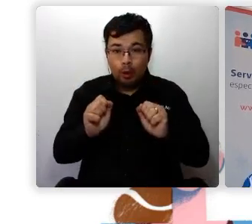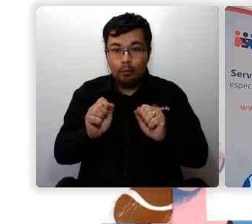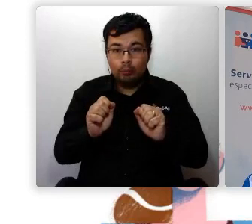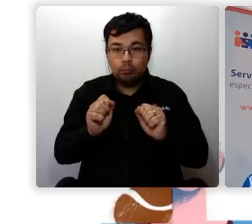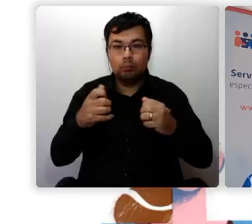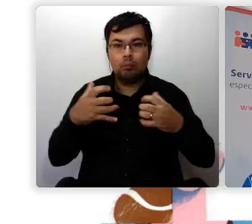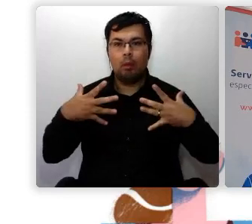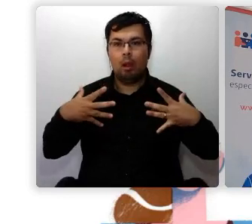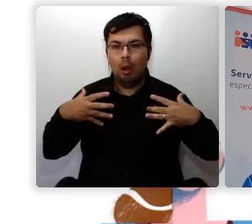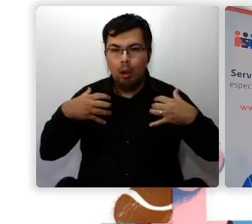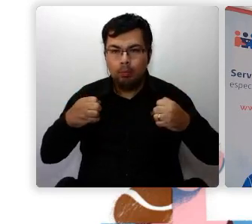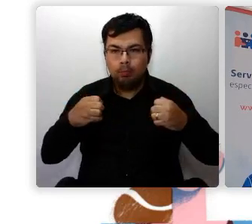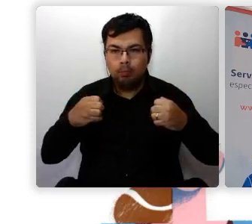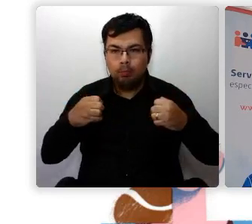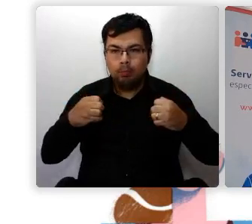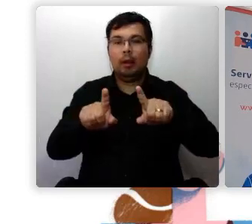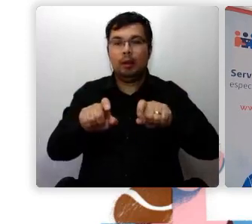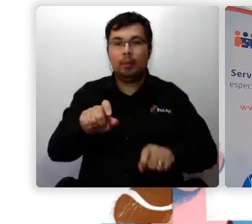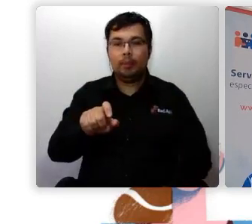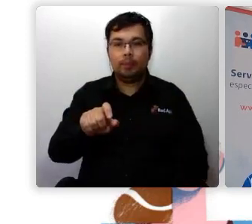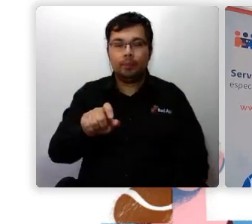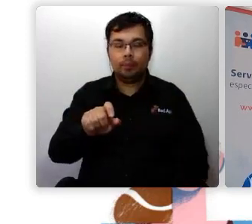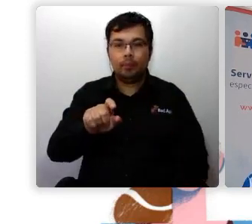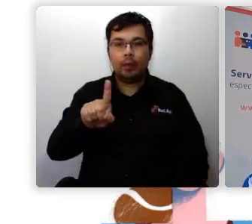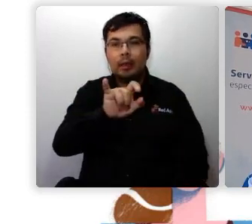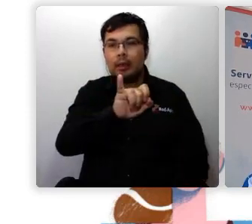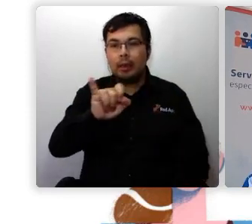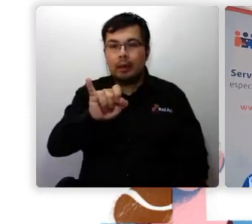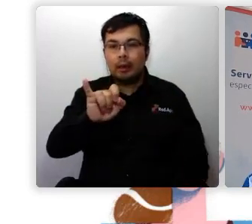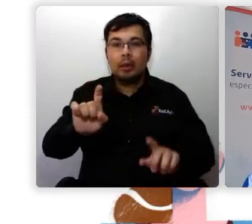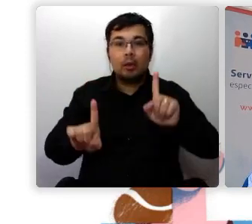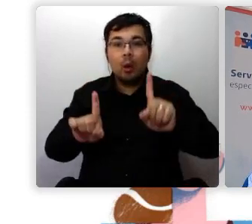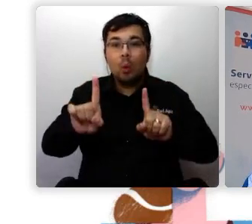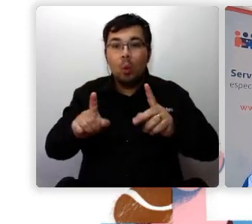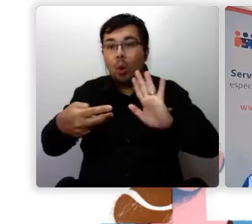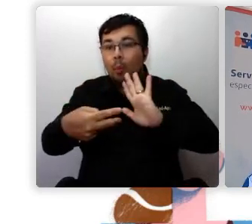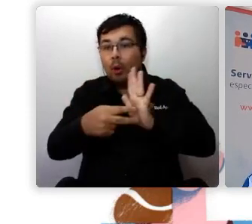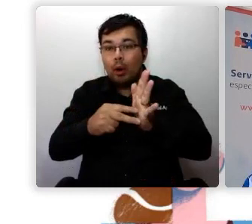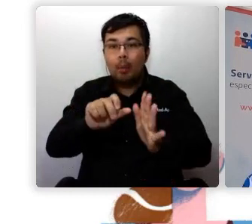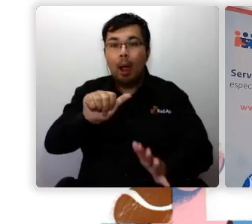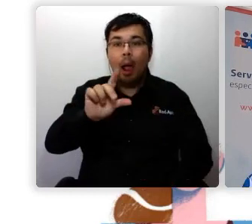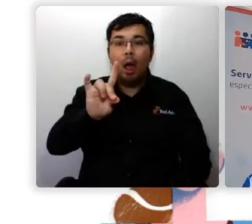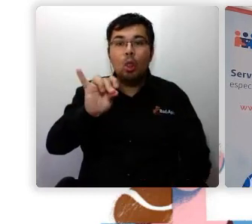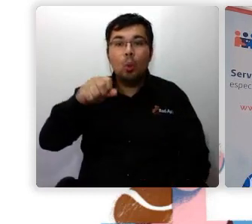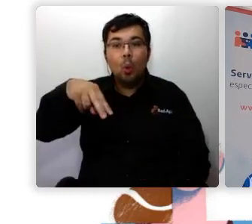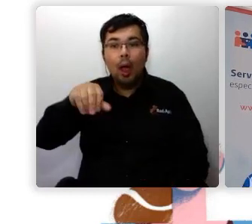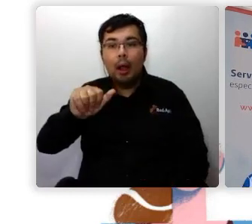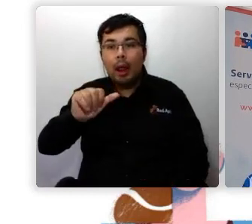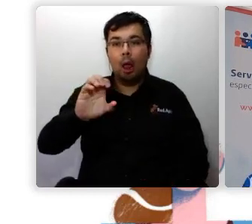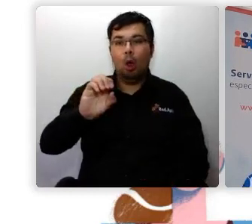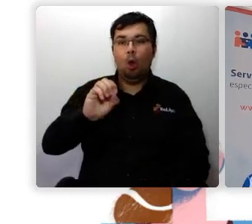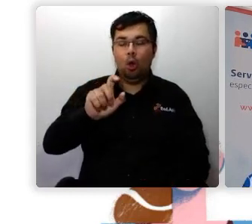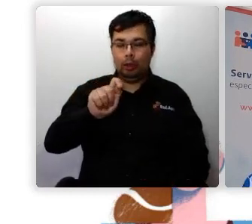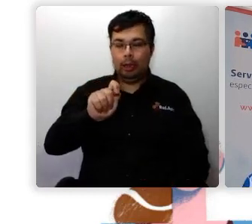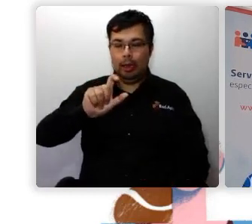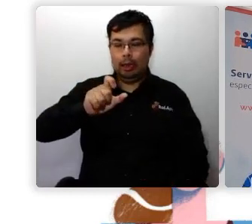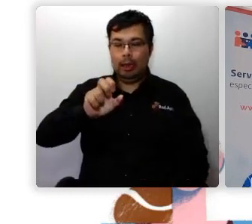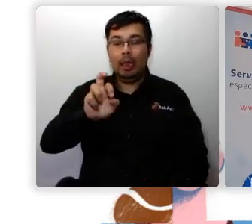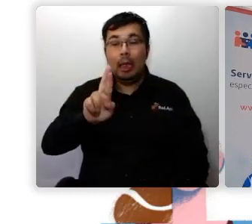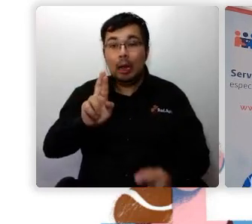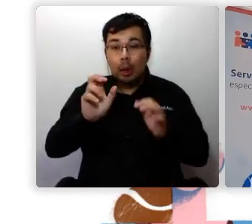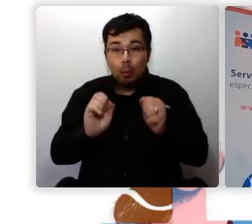problemas con la aduana o con la TGR, nosotros podemos orientarlo inmediatamente qué tiene que hacer, cómo hacerlo, pero no podemos actuar directamente con ellos por un